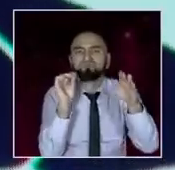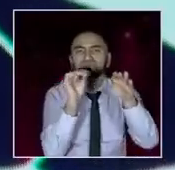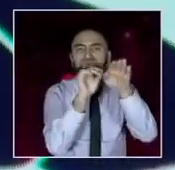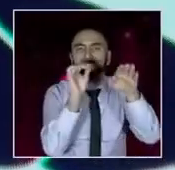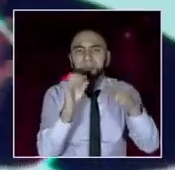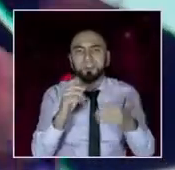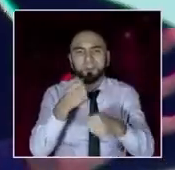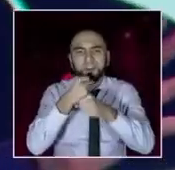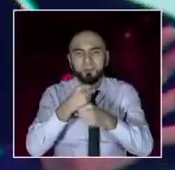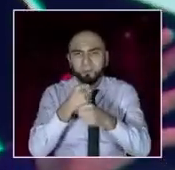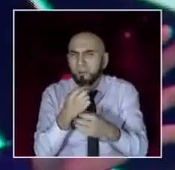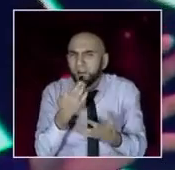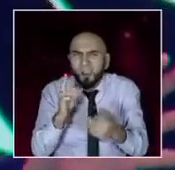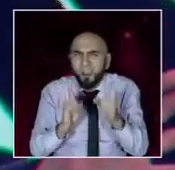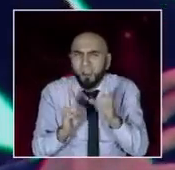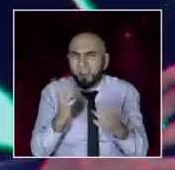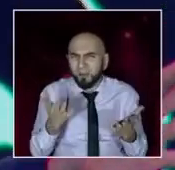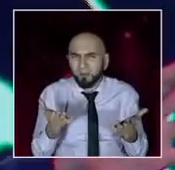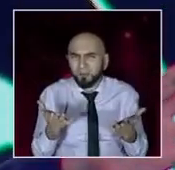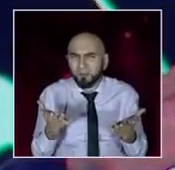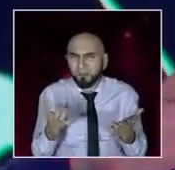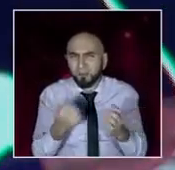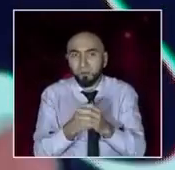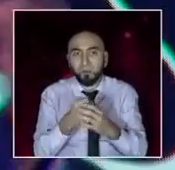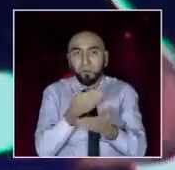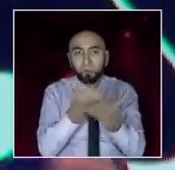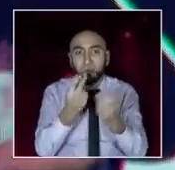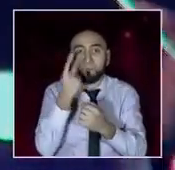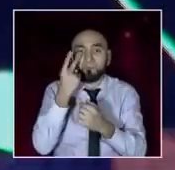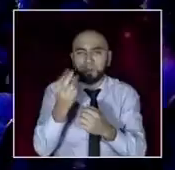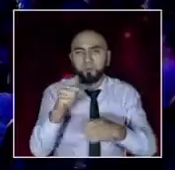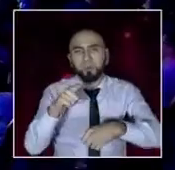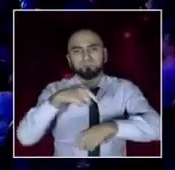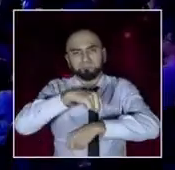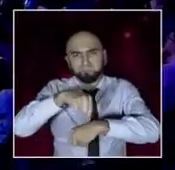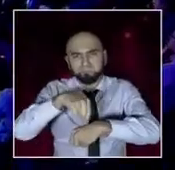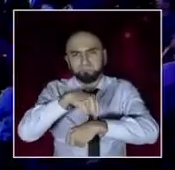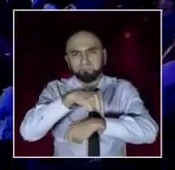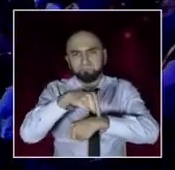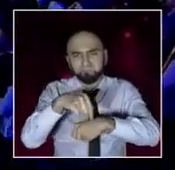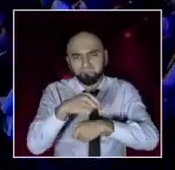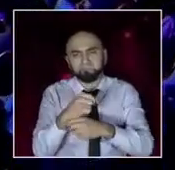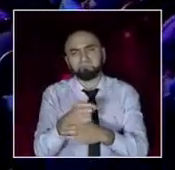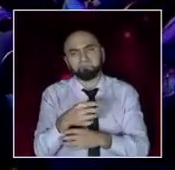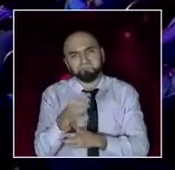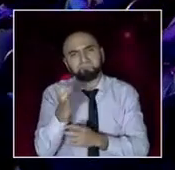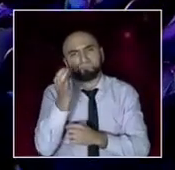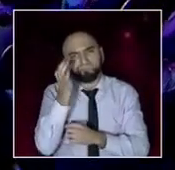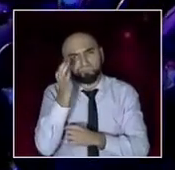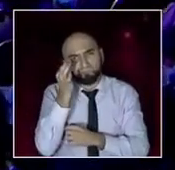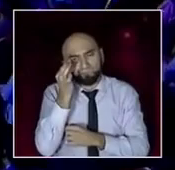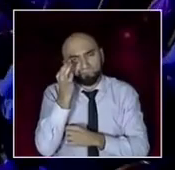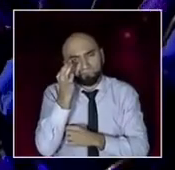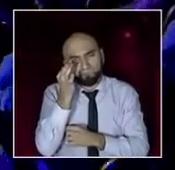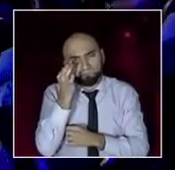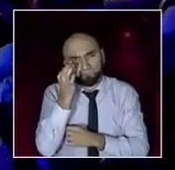algo que está pasando. Ahora, si ven esa imagen por un rato, Lo voy a dejar ahí solo por un